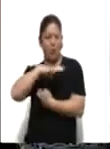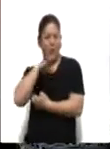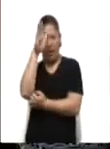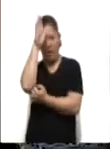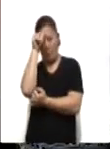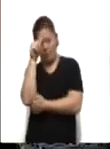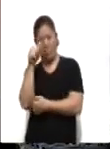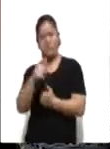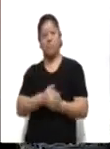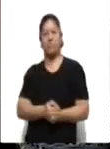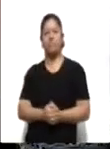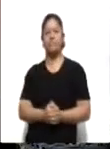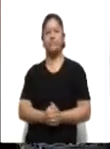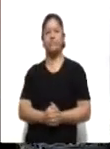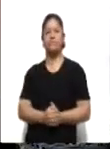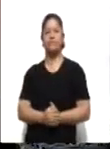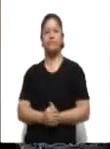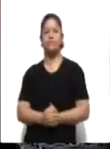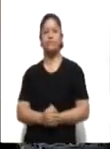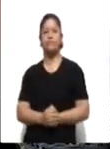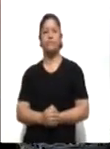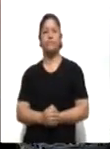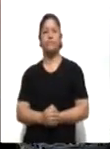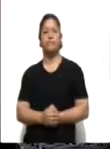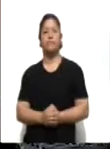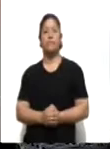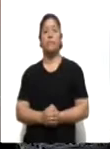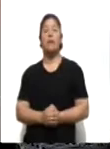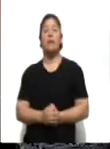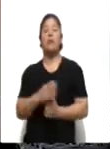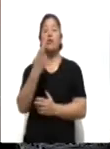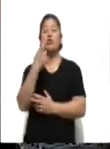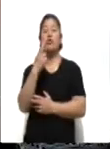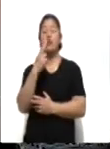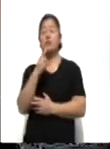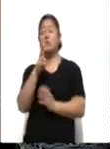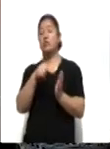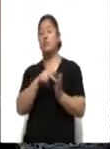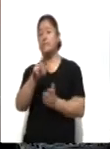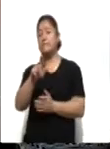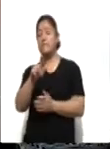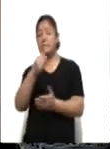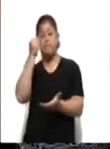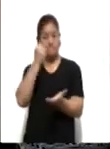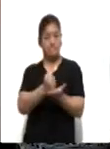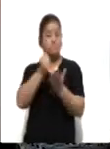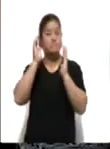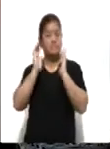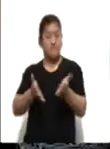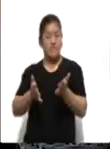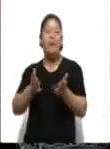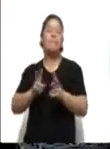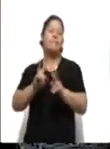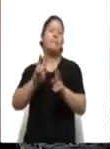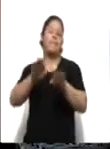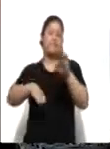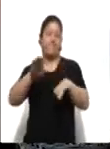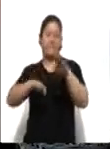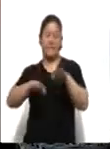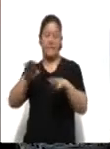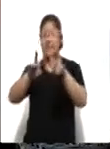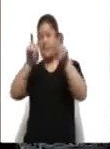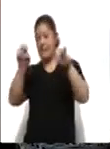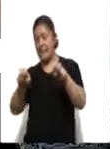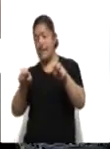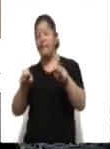una se aprobó de hecho en noviembre 17 de acuerdo al tema que hemos manejado de la epidemiología y